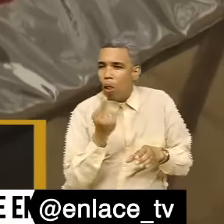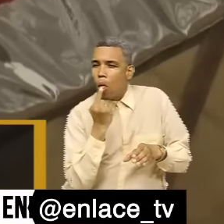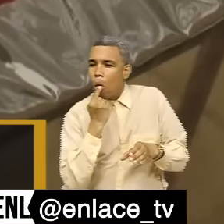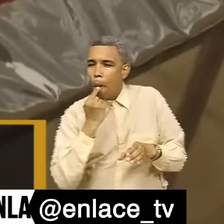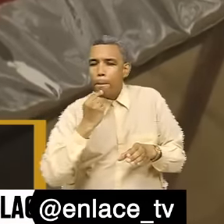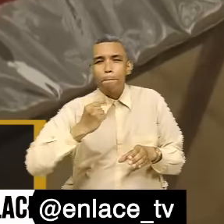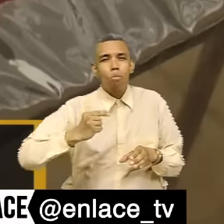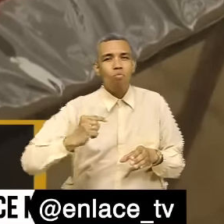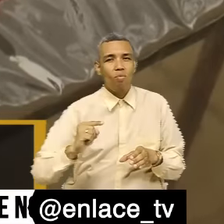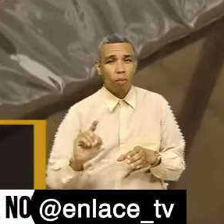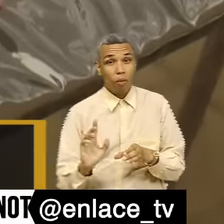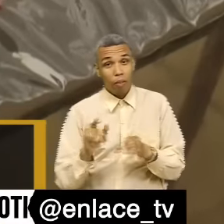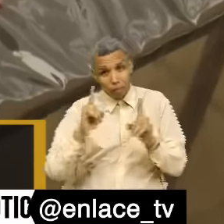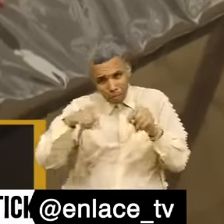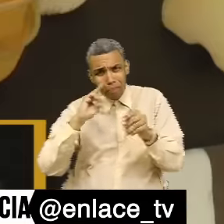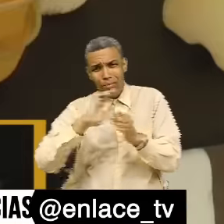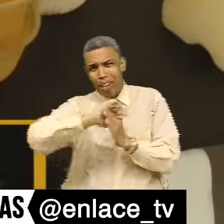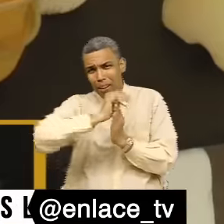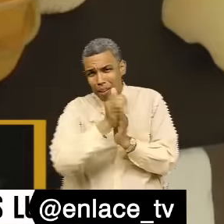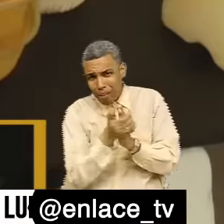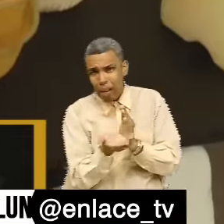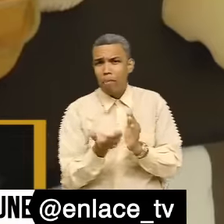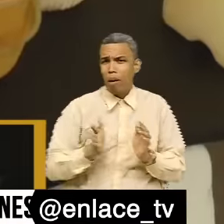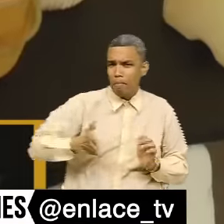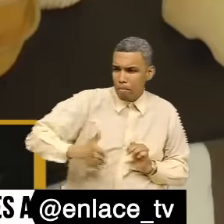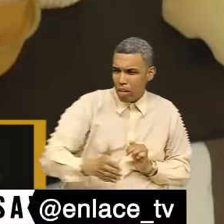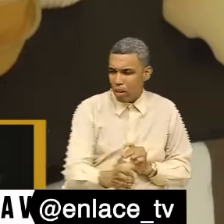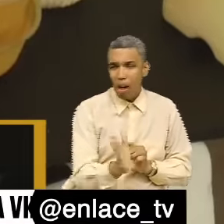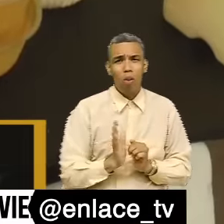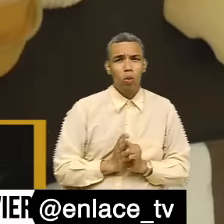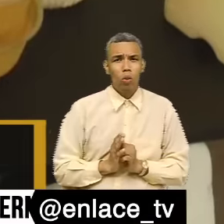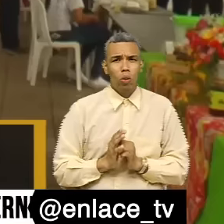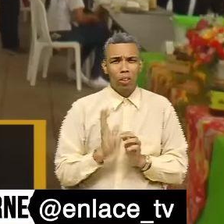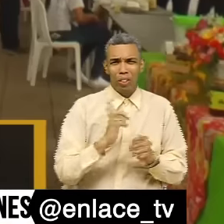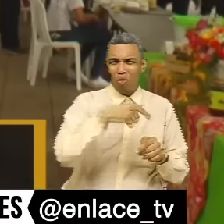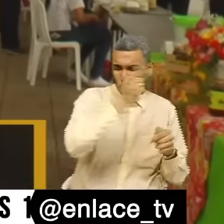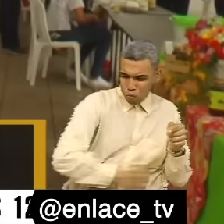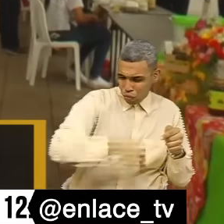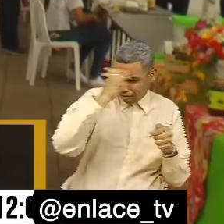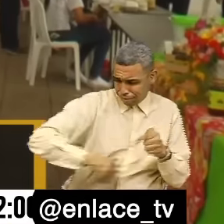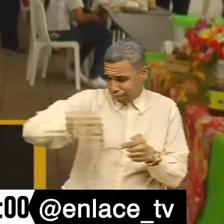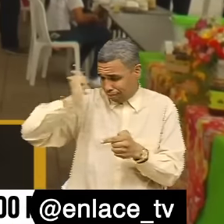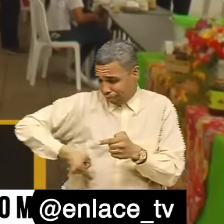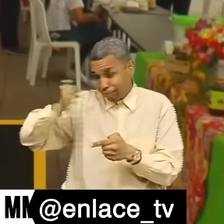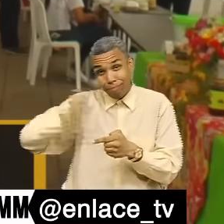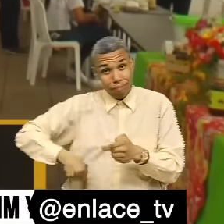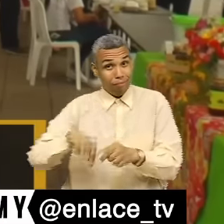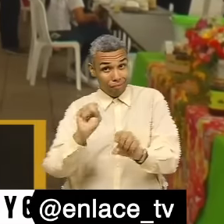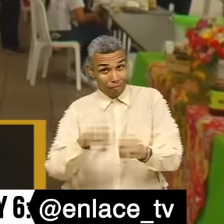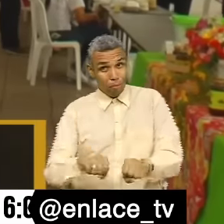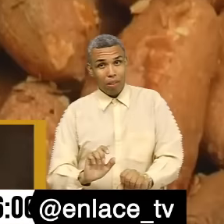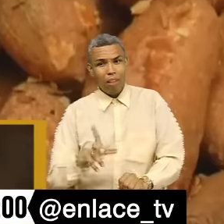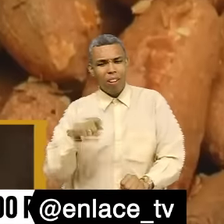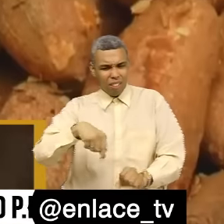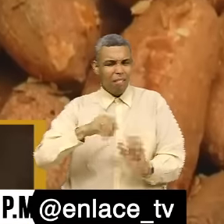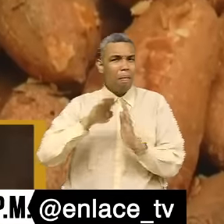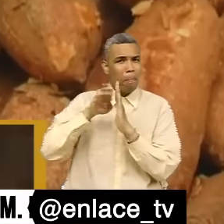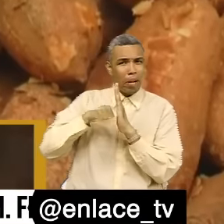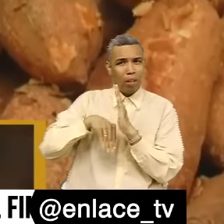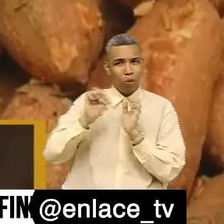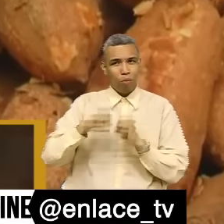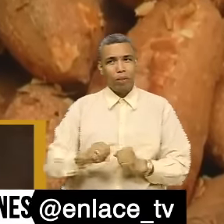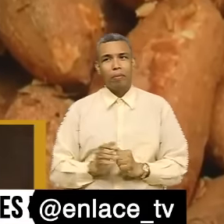semicriollas, pescado, arepas, todo lo relacionado con esa alimentación sana, saludable que necesitamos los barranqueños. Esta es